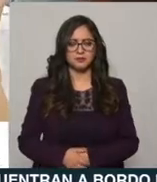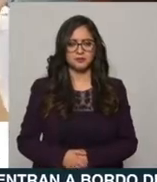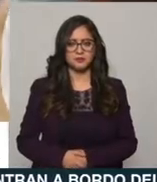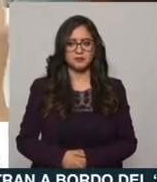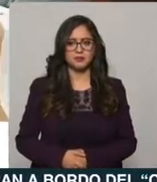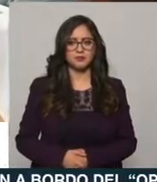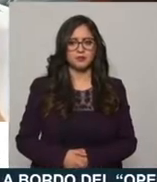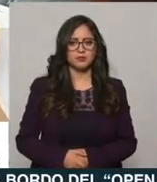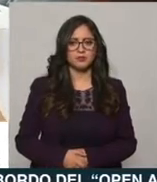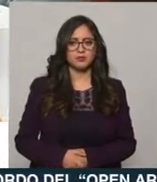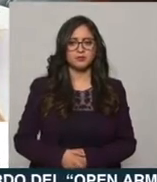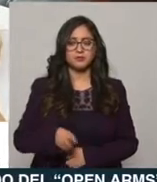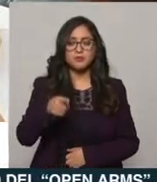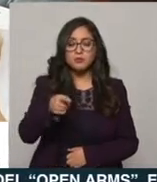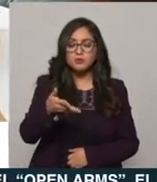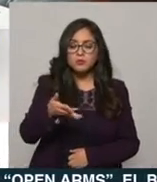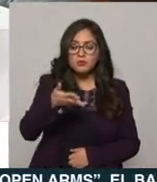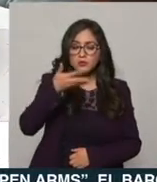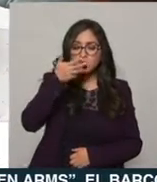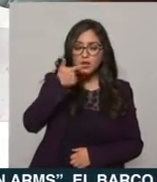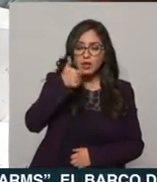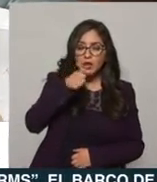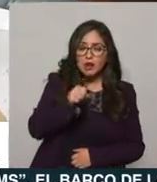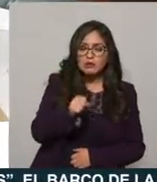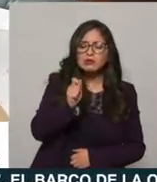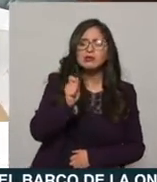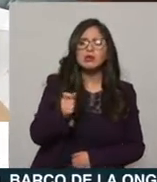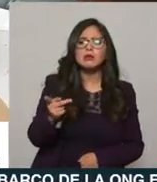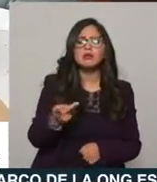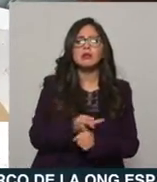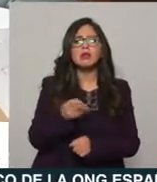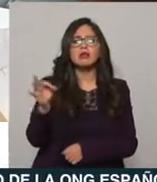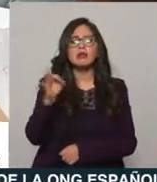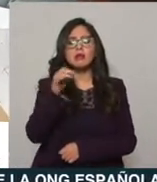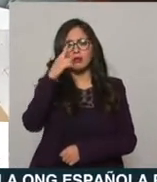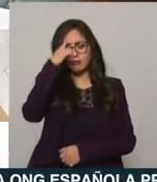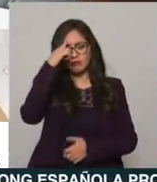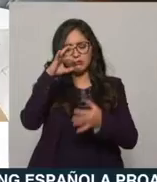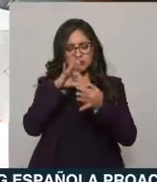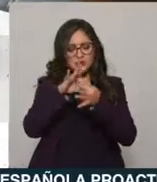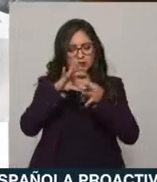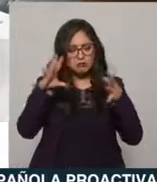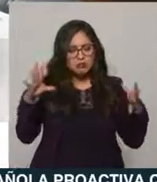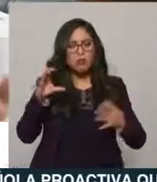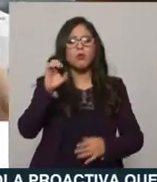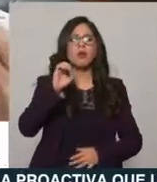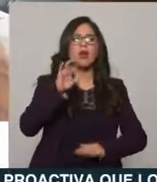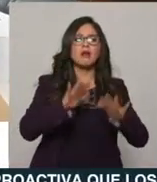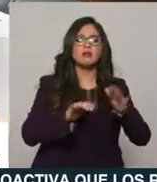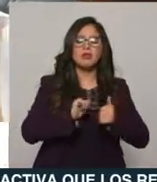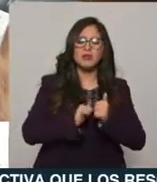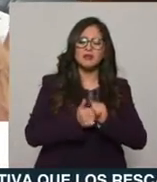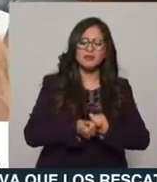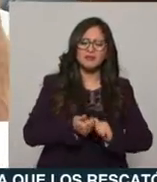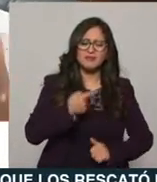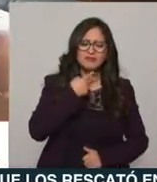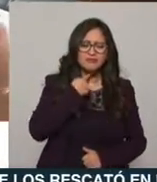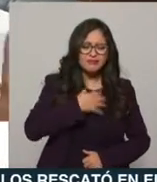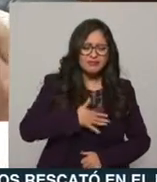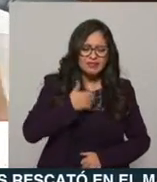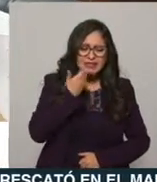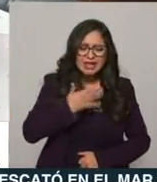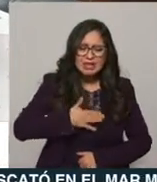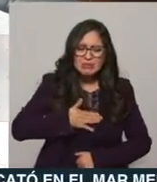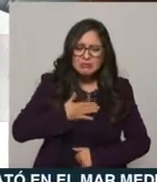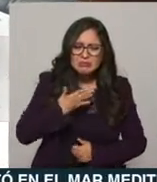Desde que pierdas hasta el conocimiento, ¿sí? O lo otro, que tengas náuseas o vómitos o tos,